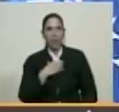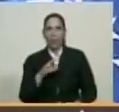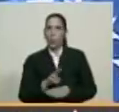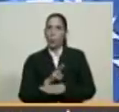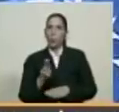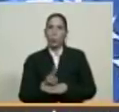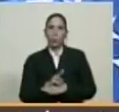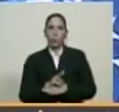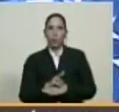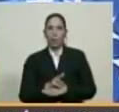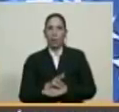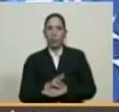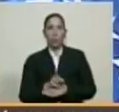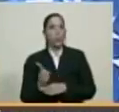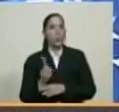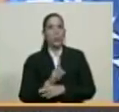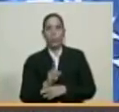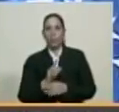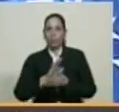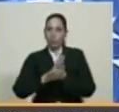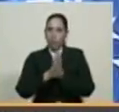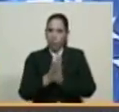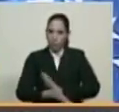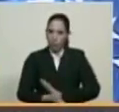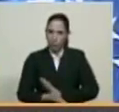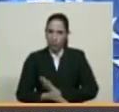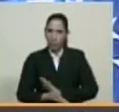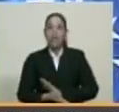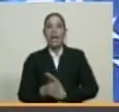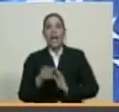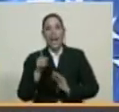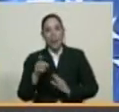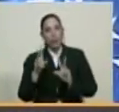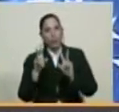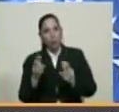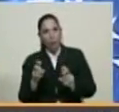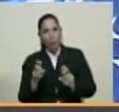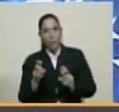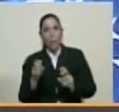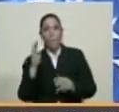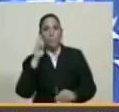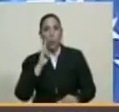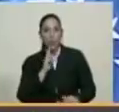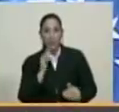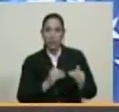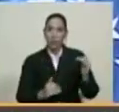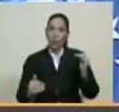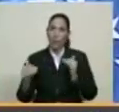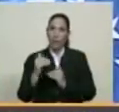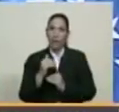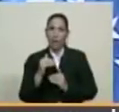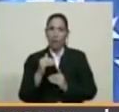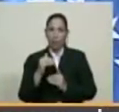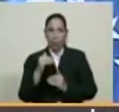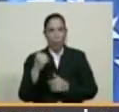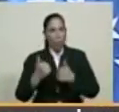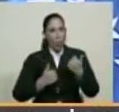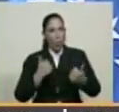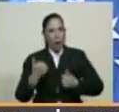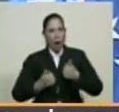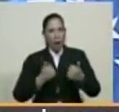van a coexistir con el bolívar soberano. Cualquier duda que usted tenga sobre esta información